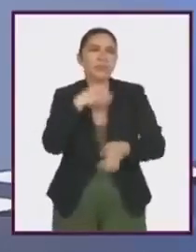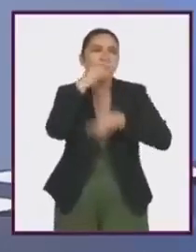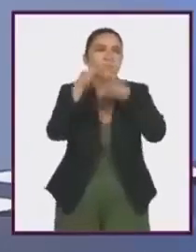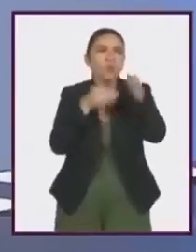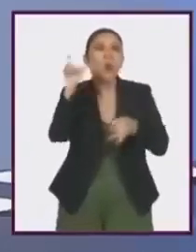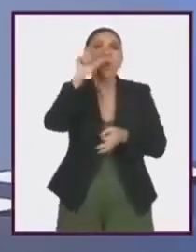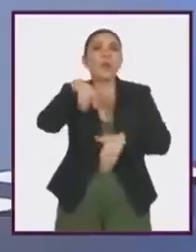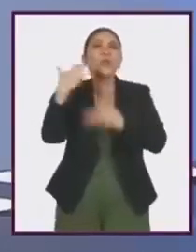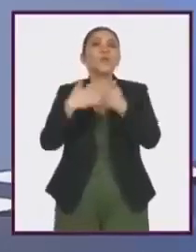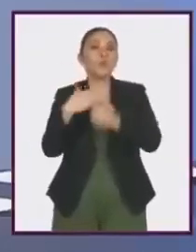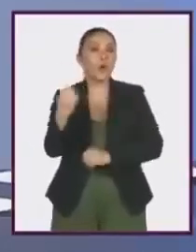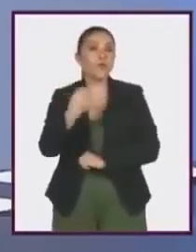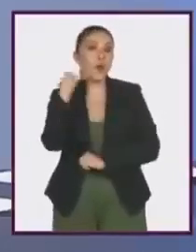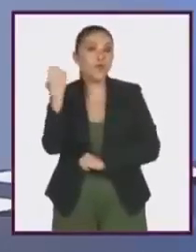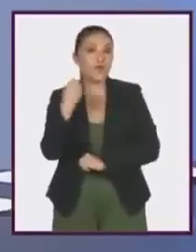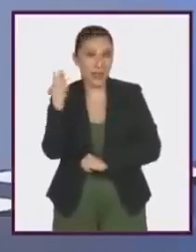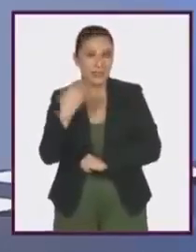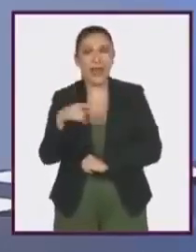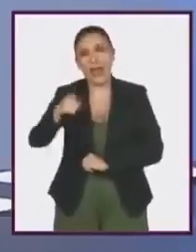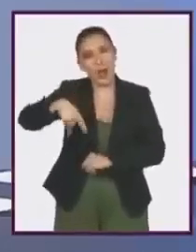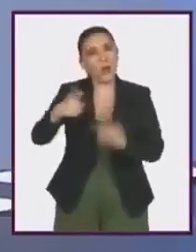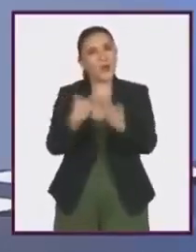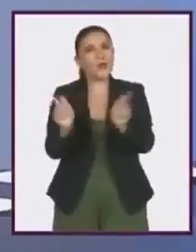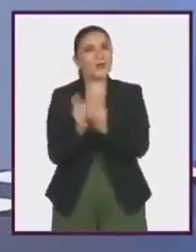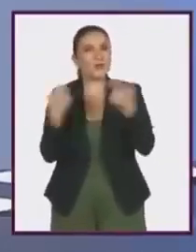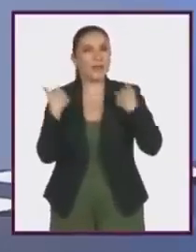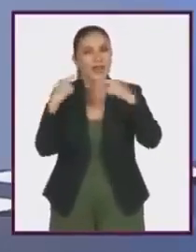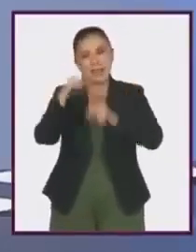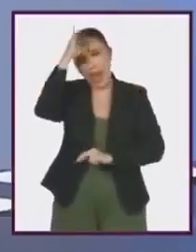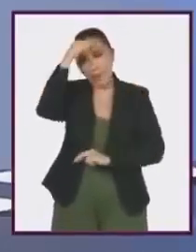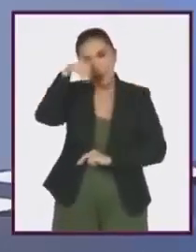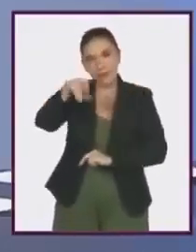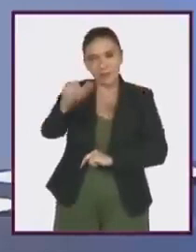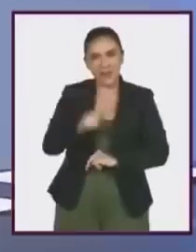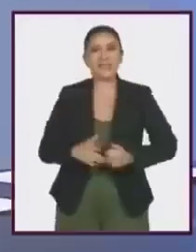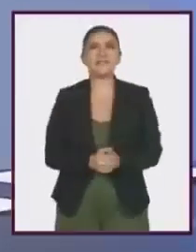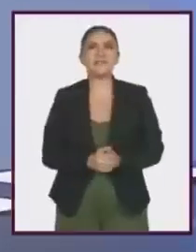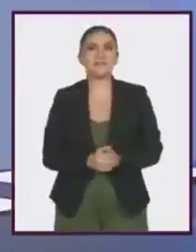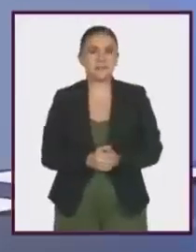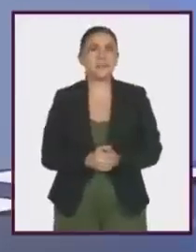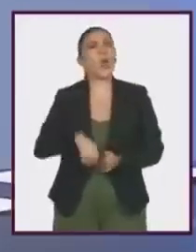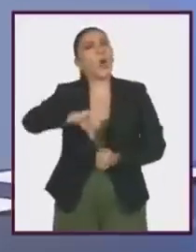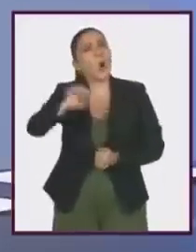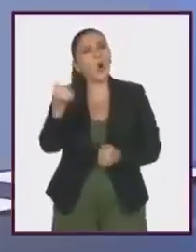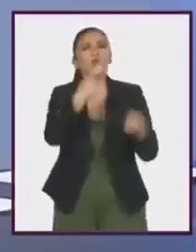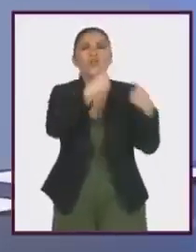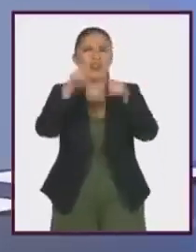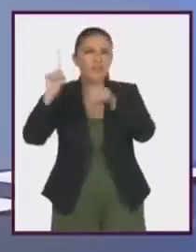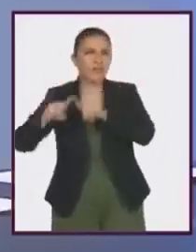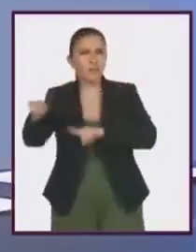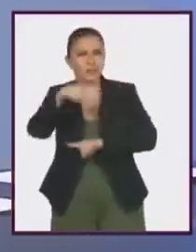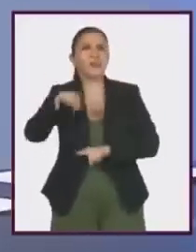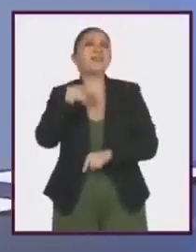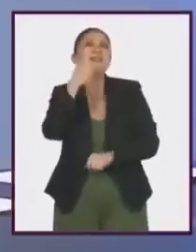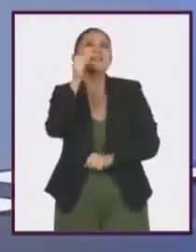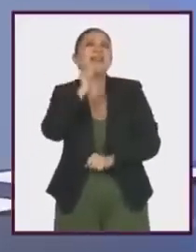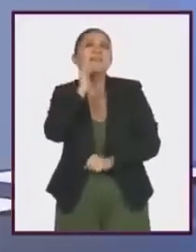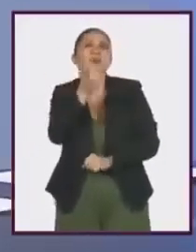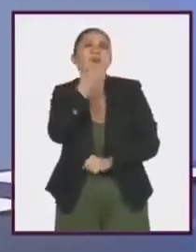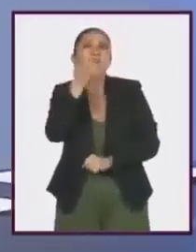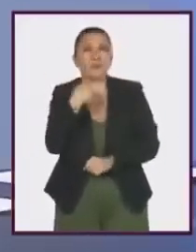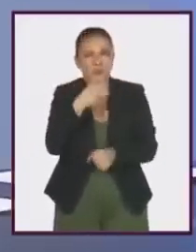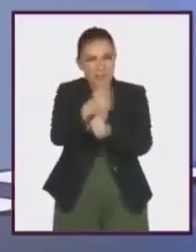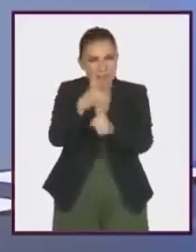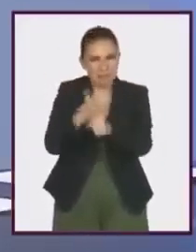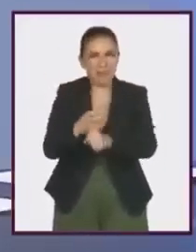próxima conferencia en línea desde el grupo de docentes Aprende MX y los otros medios por los que habitualmente los invitamos. Por